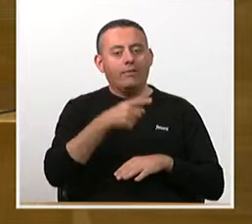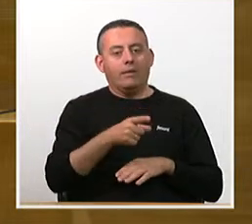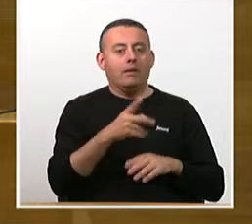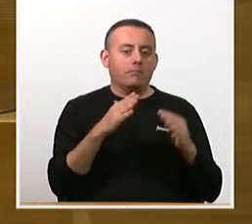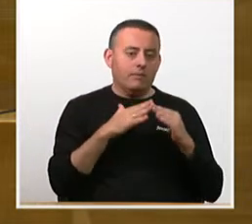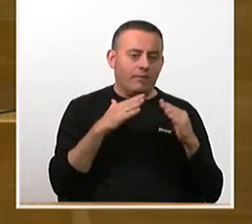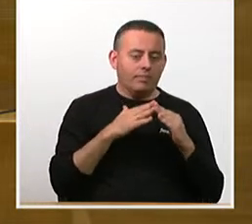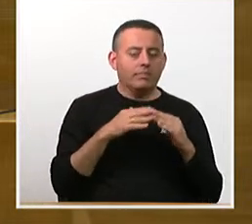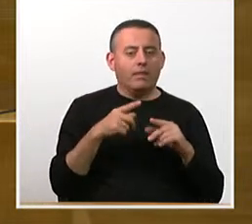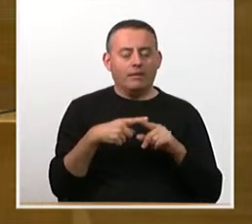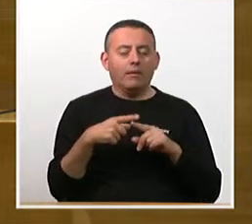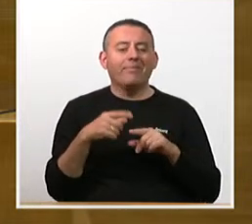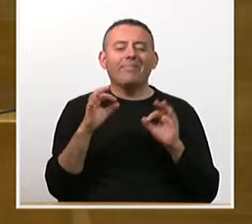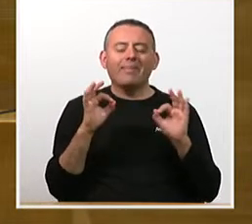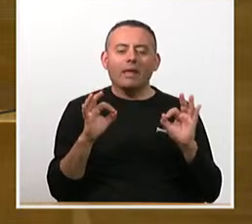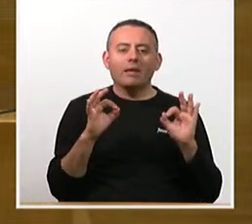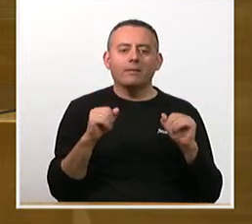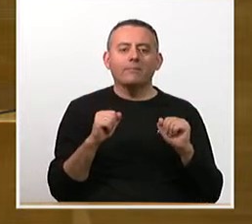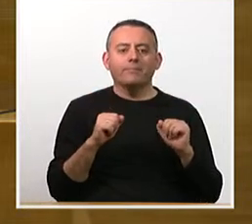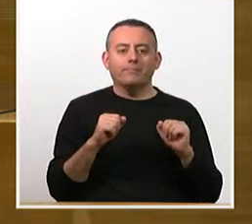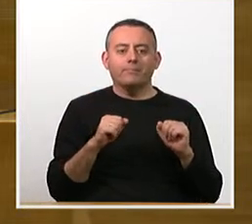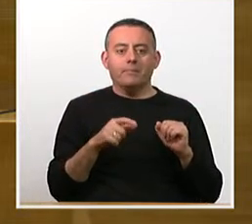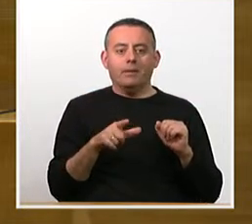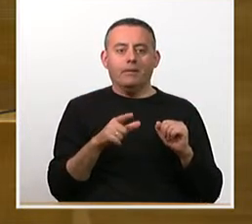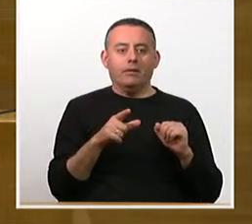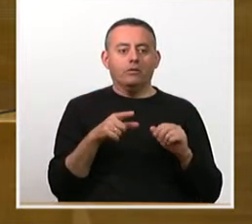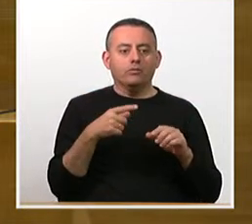homologación salarial de la acción concertada registro de entrada